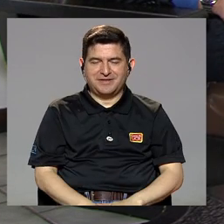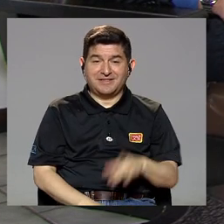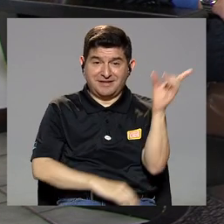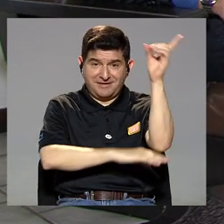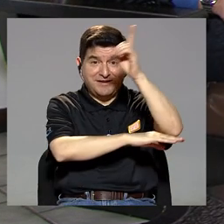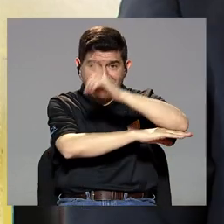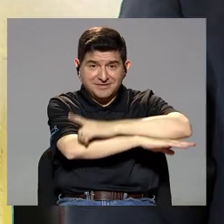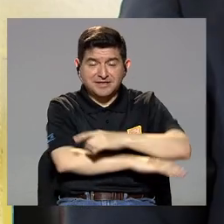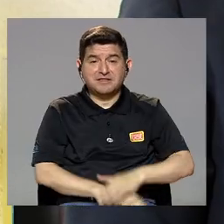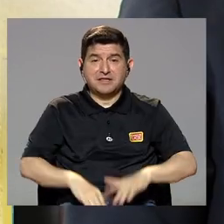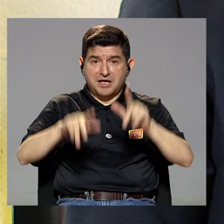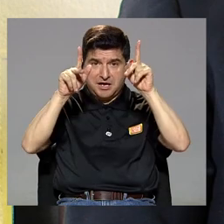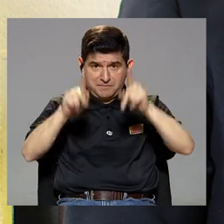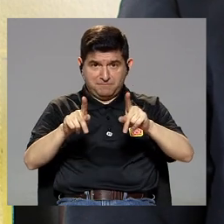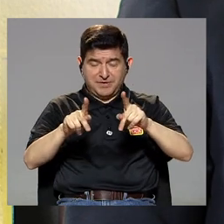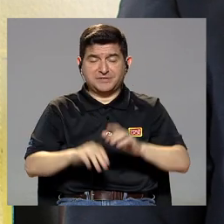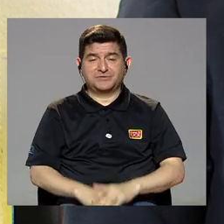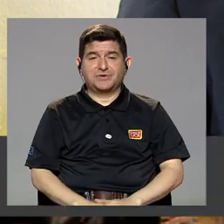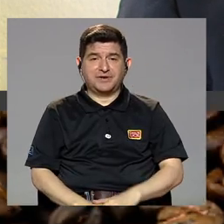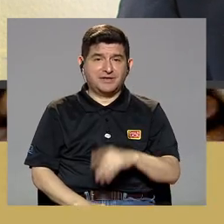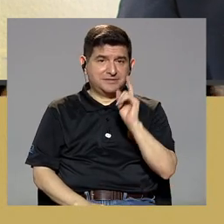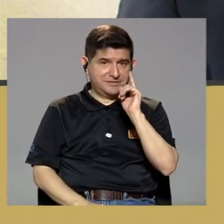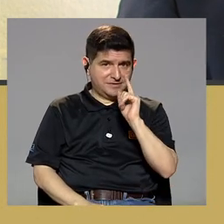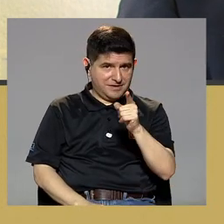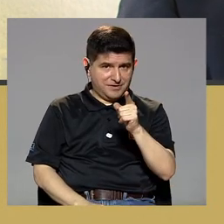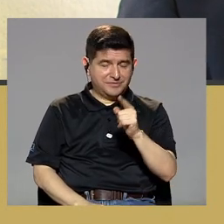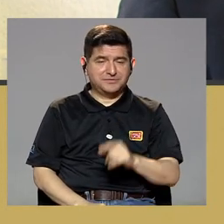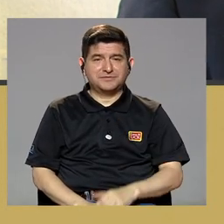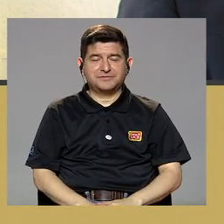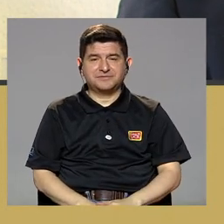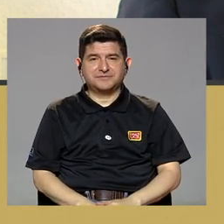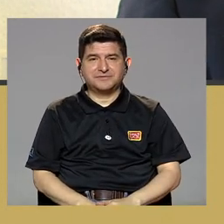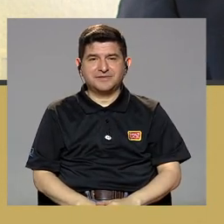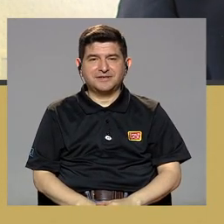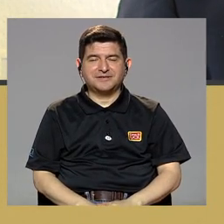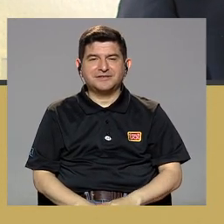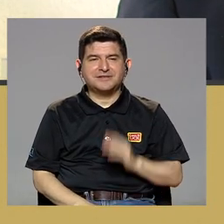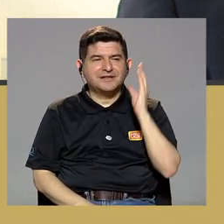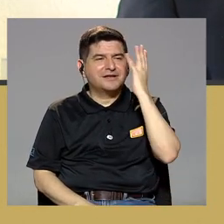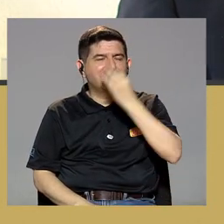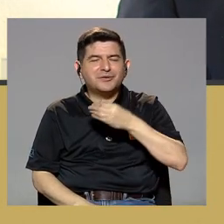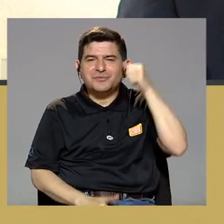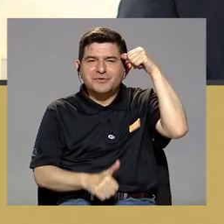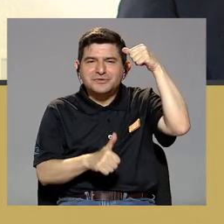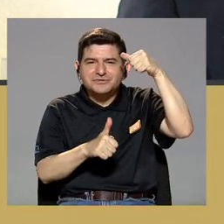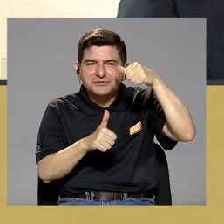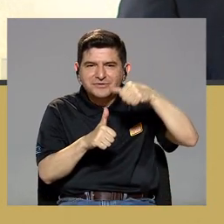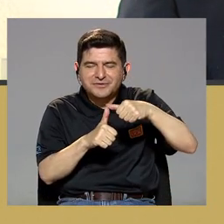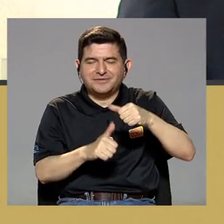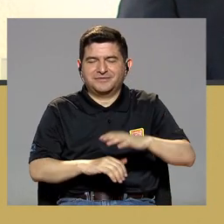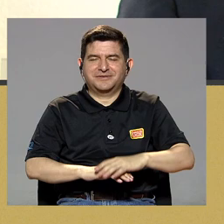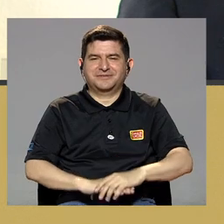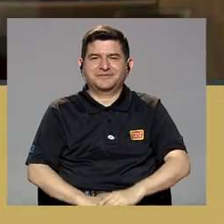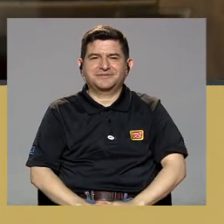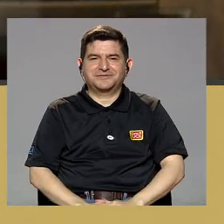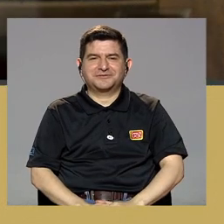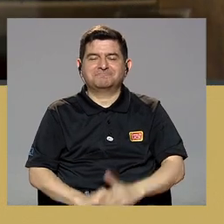que la gente le hizo una linda memoria para nuestro bien